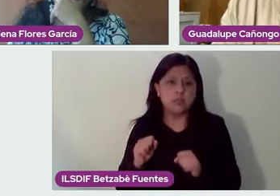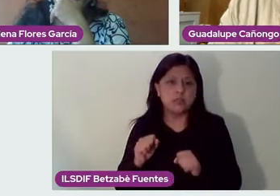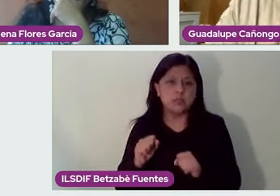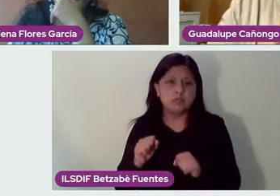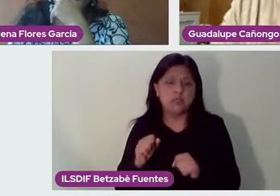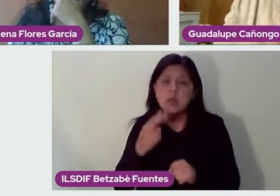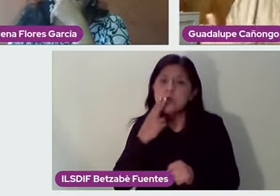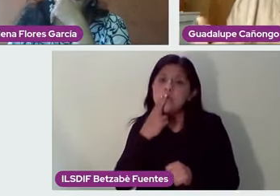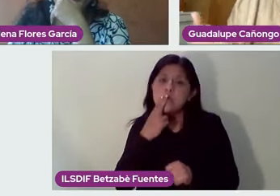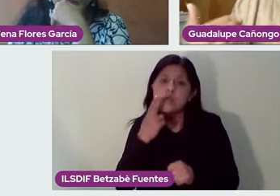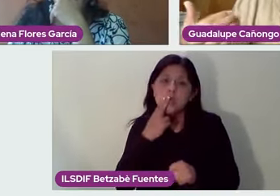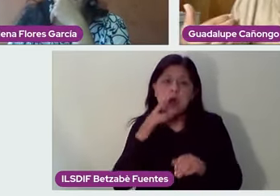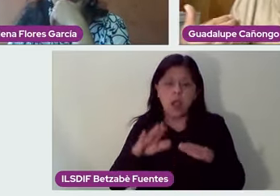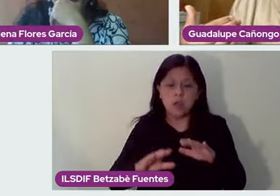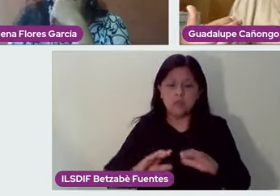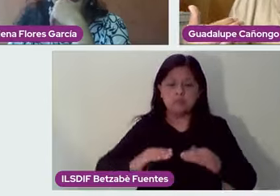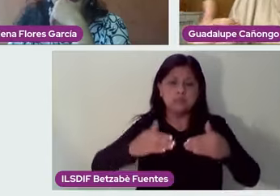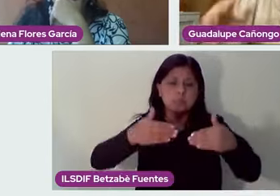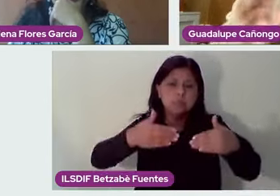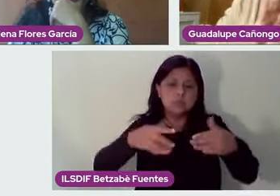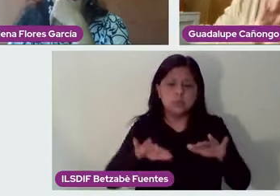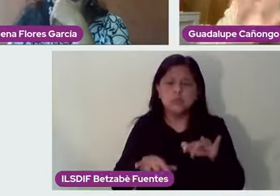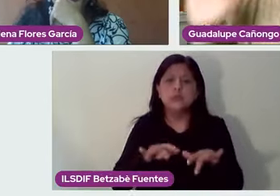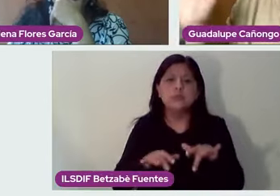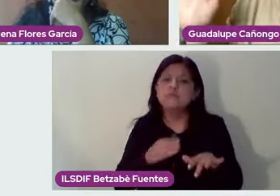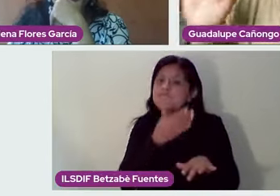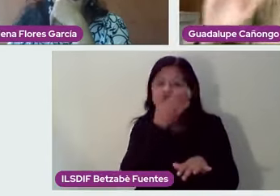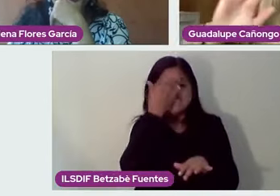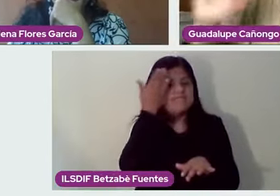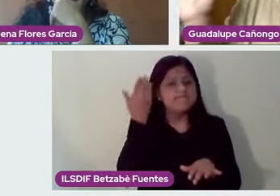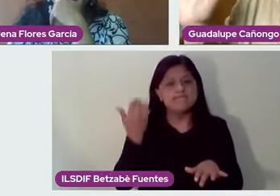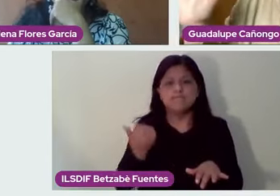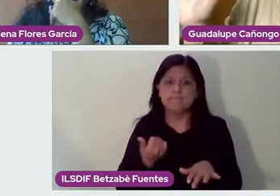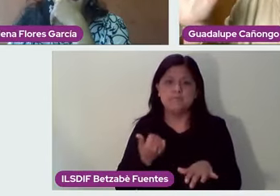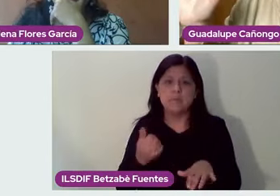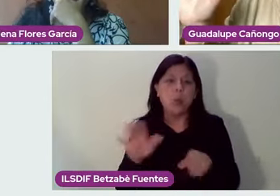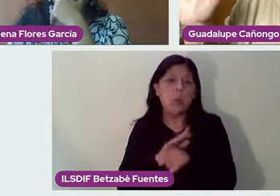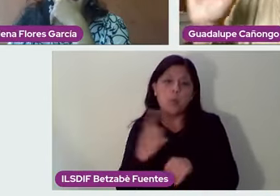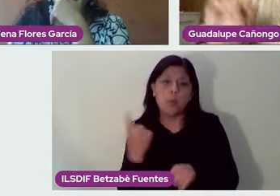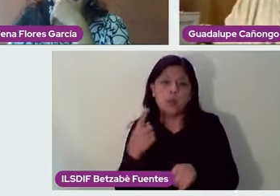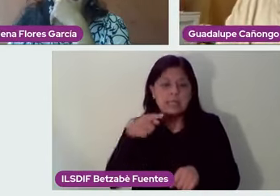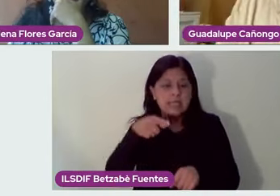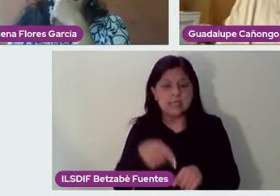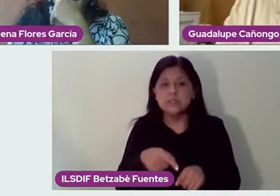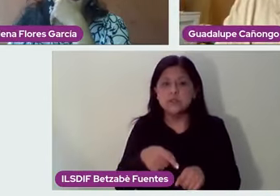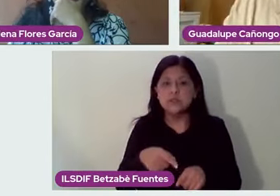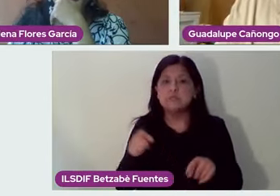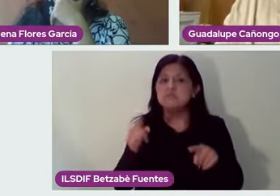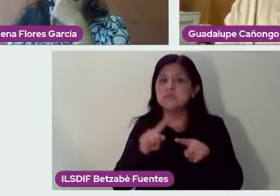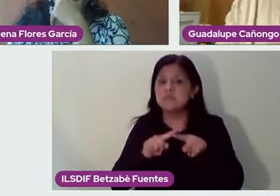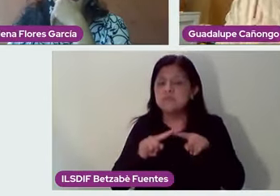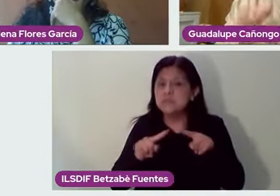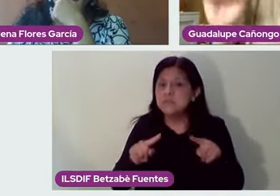nos hablan en chino, como diríamos, ¿no? Es otro lenguaje, es otra cuestión totalmente